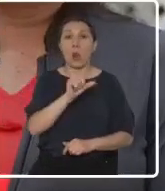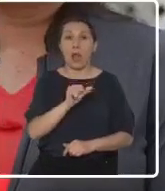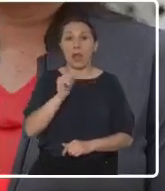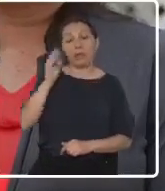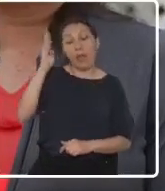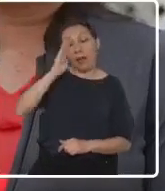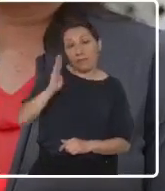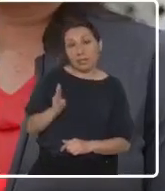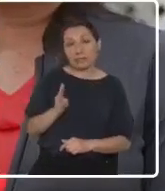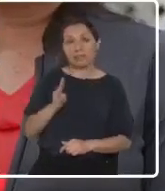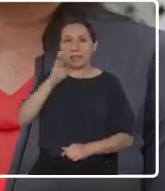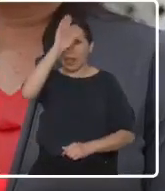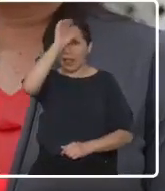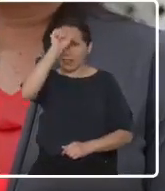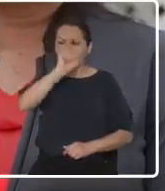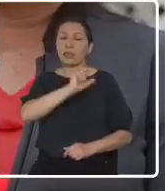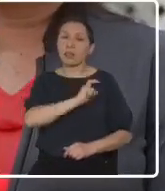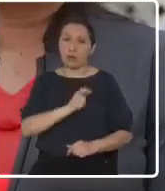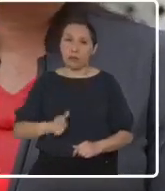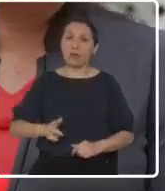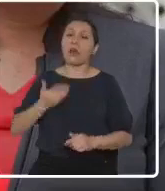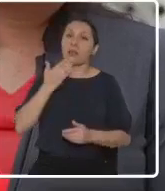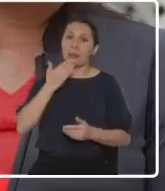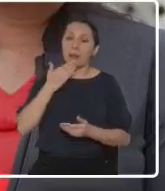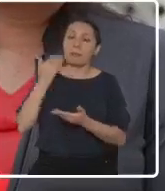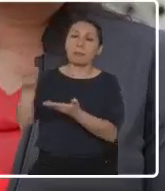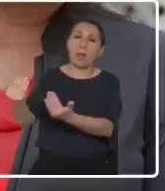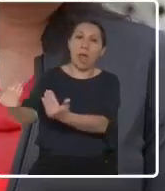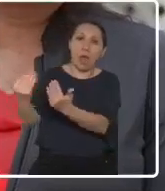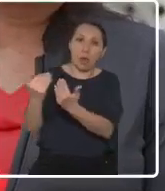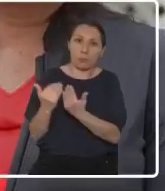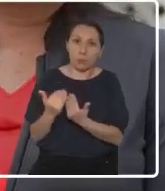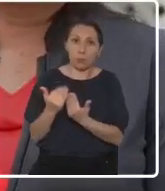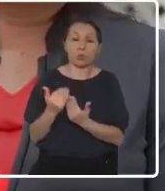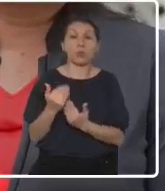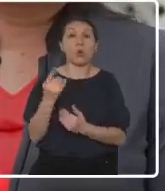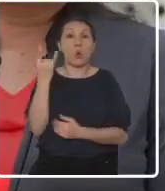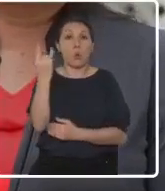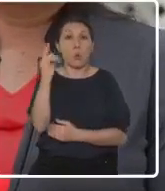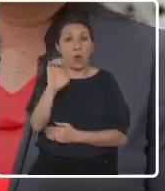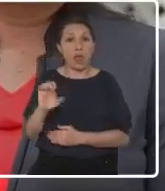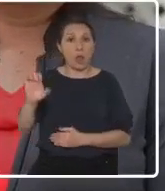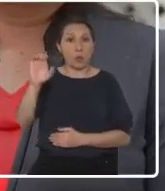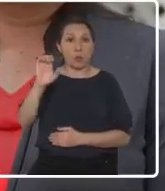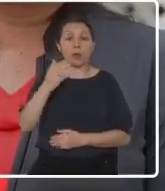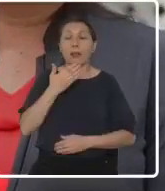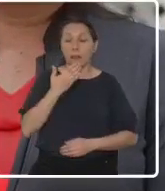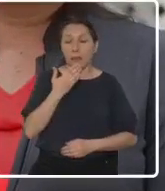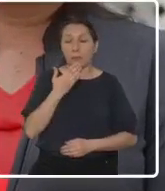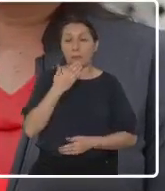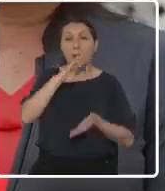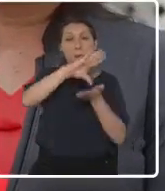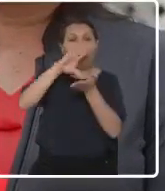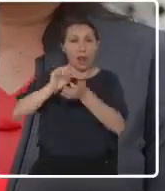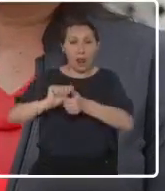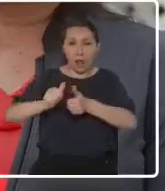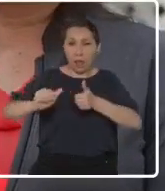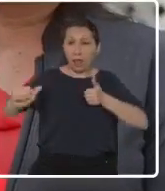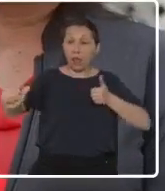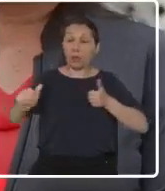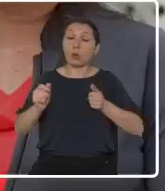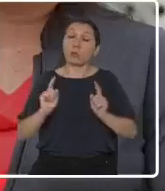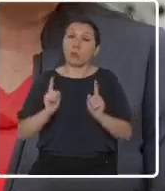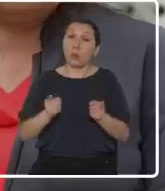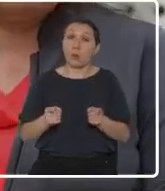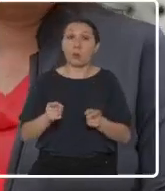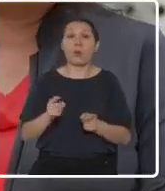Brasil, del gobierno de Argentina también hemos recibido apoyo, desde la Unión Europea, desde países lejanos incluso,